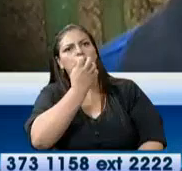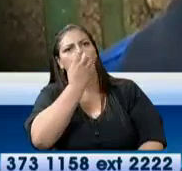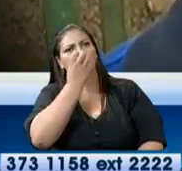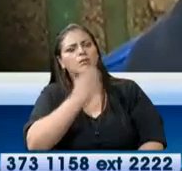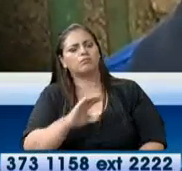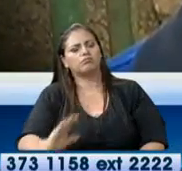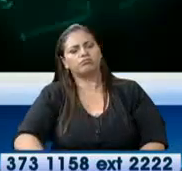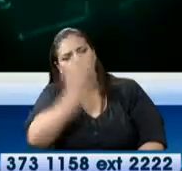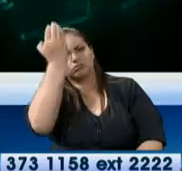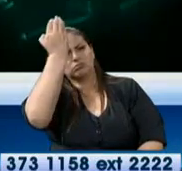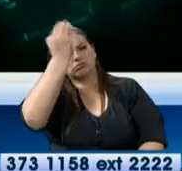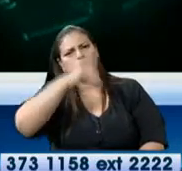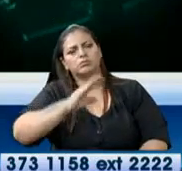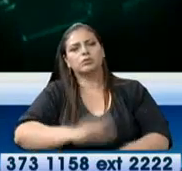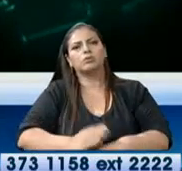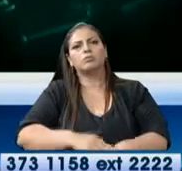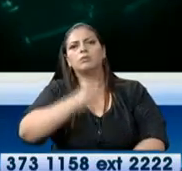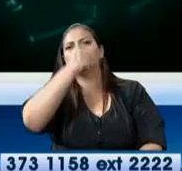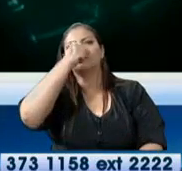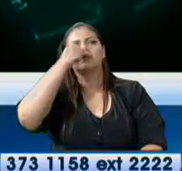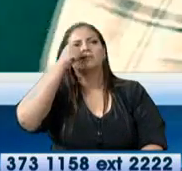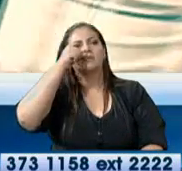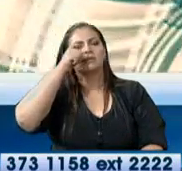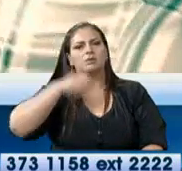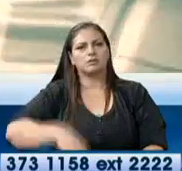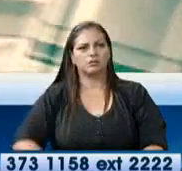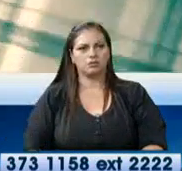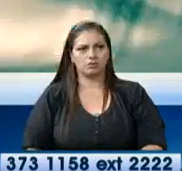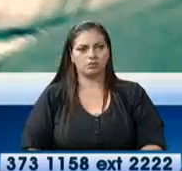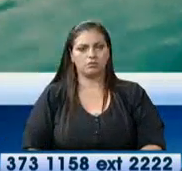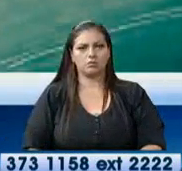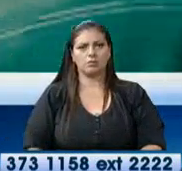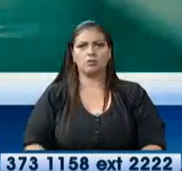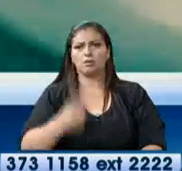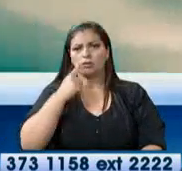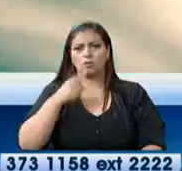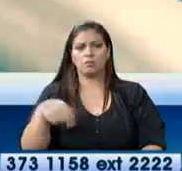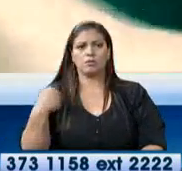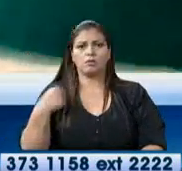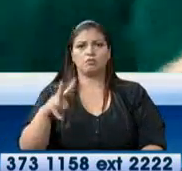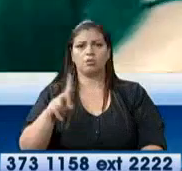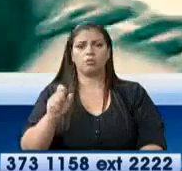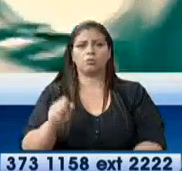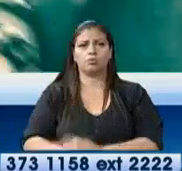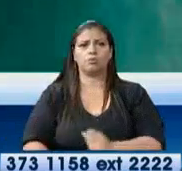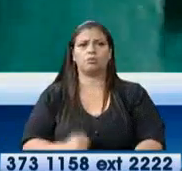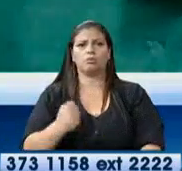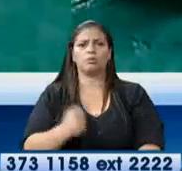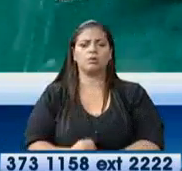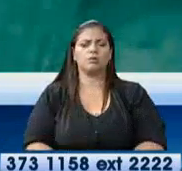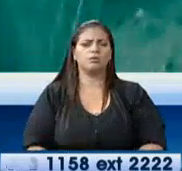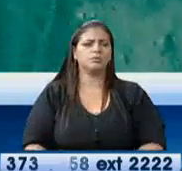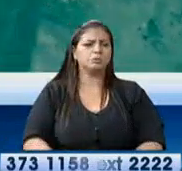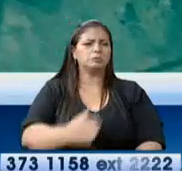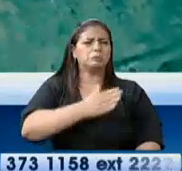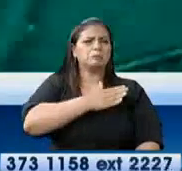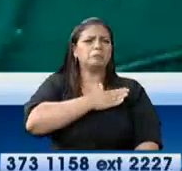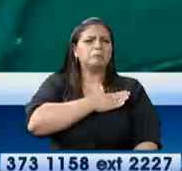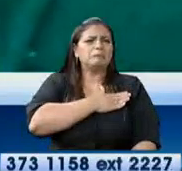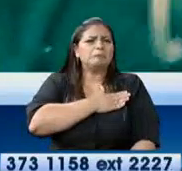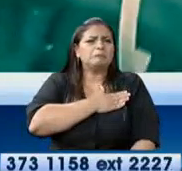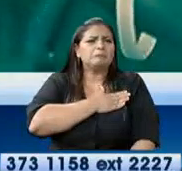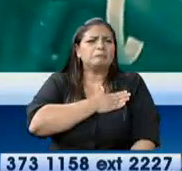como digo, se porta mal, creo. La historia de este hombre de 21 años, sin embargo, tiene un antecedente que admite. Le dejó